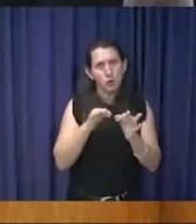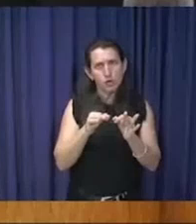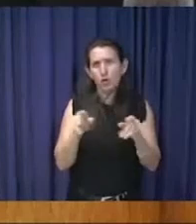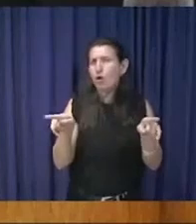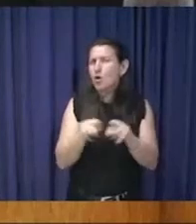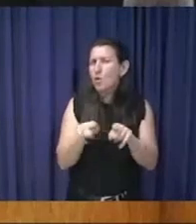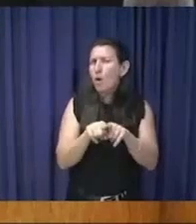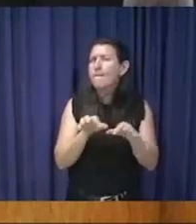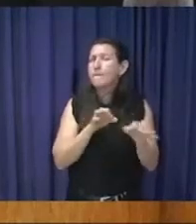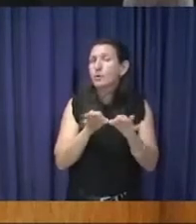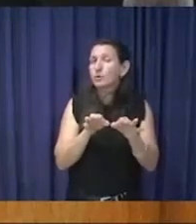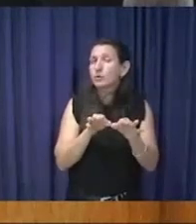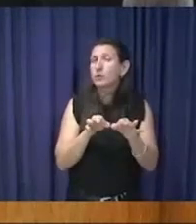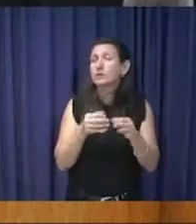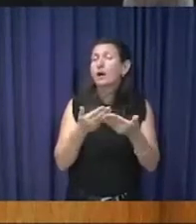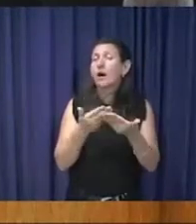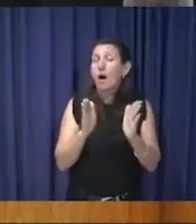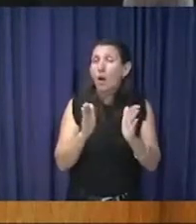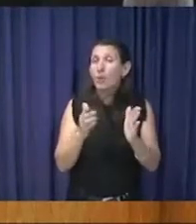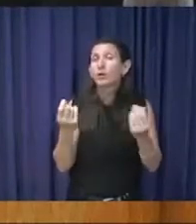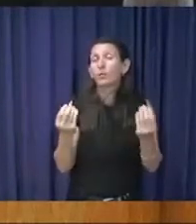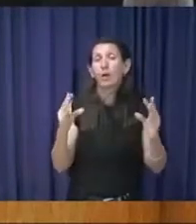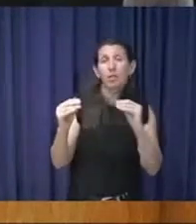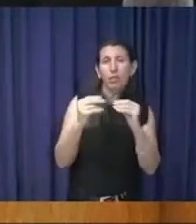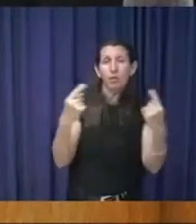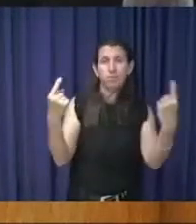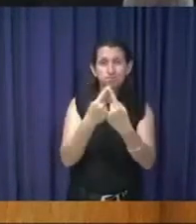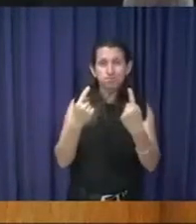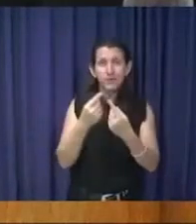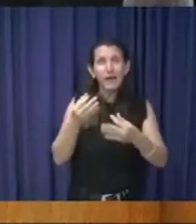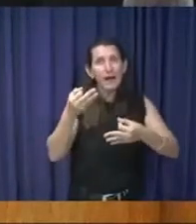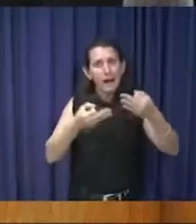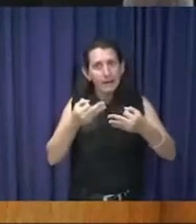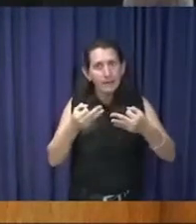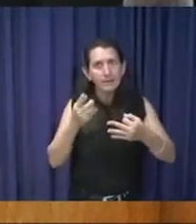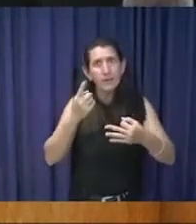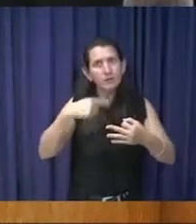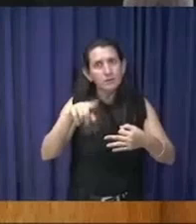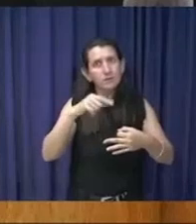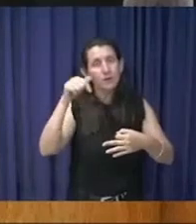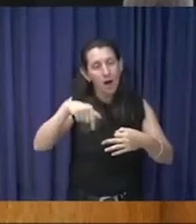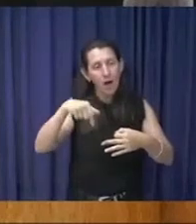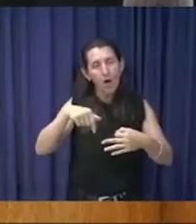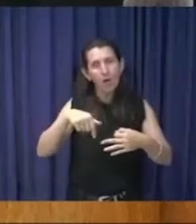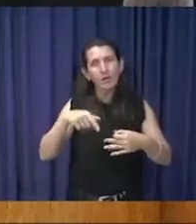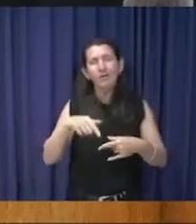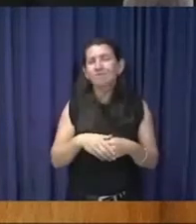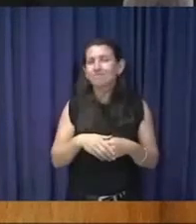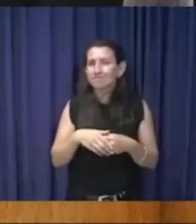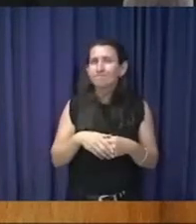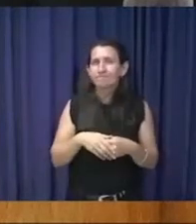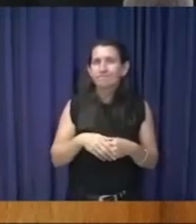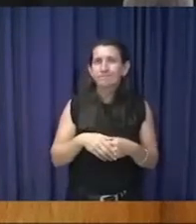proyecto está abierto para ser discutido, para ser analizado, y es lo que están haciendo nuestros actuales legisladores,